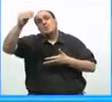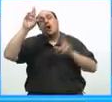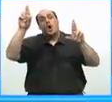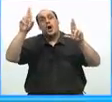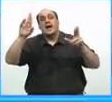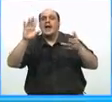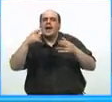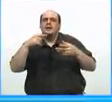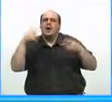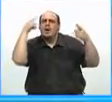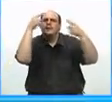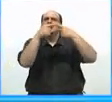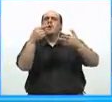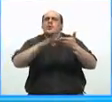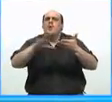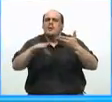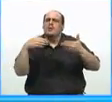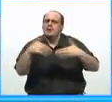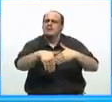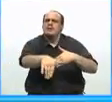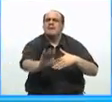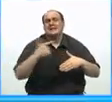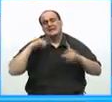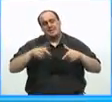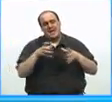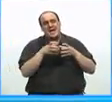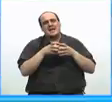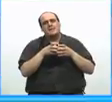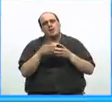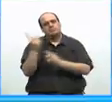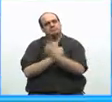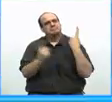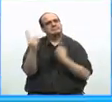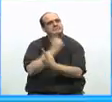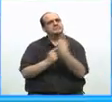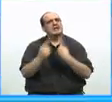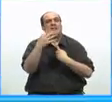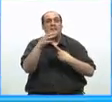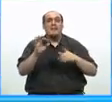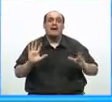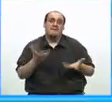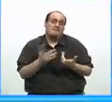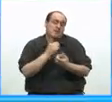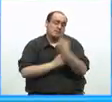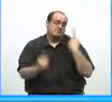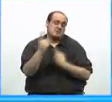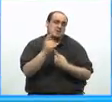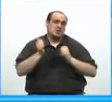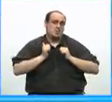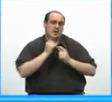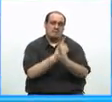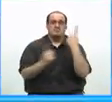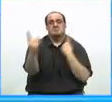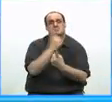y bueno tendrá que haber también una renovación en el plantel porque me parece que que Tendría que haber más recambio así que